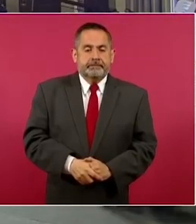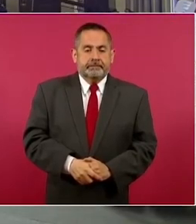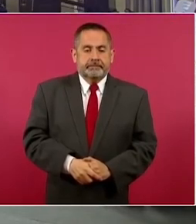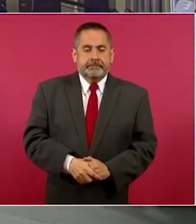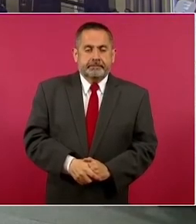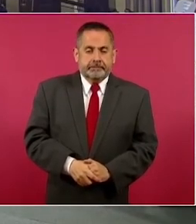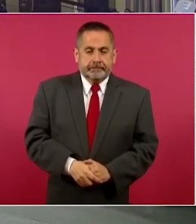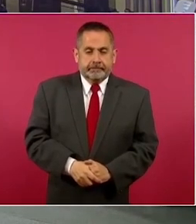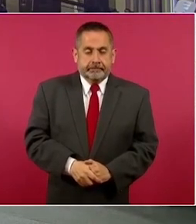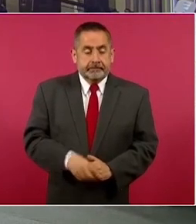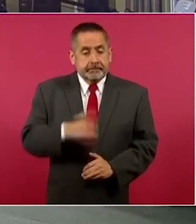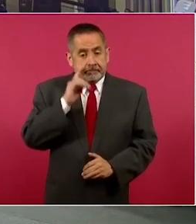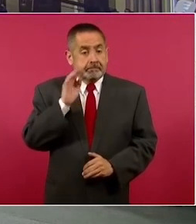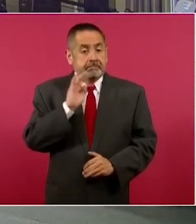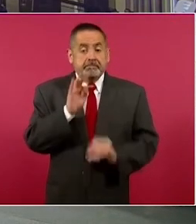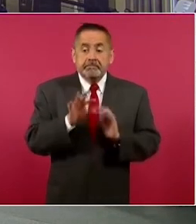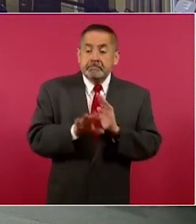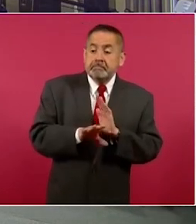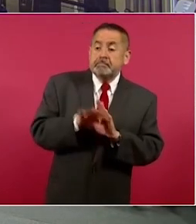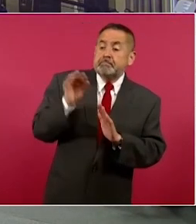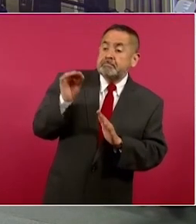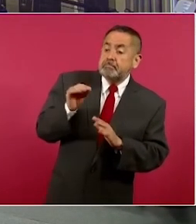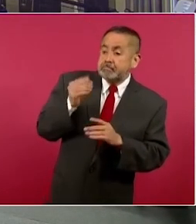Sacar otro dato.